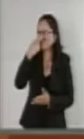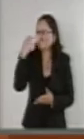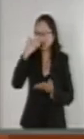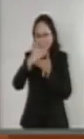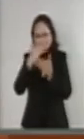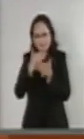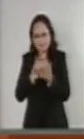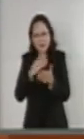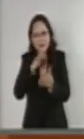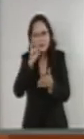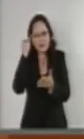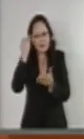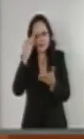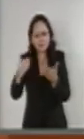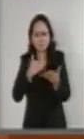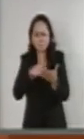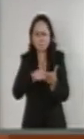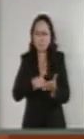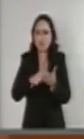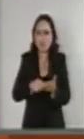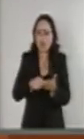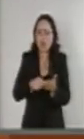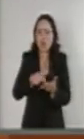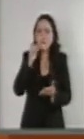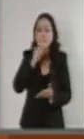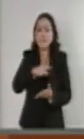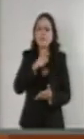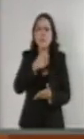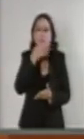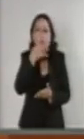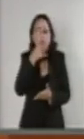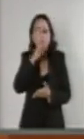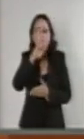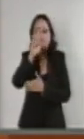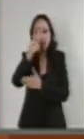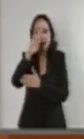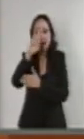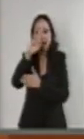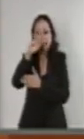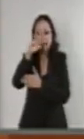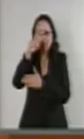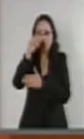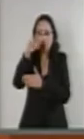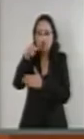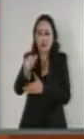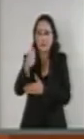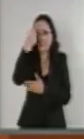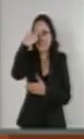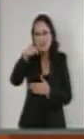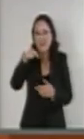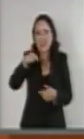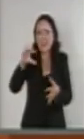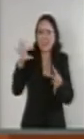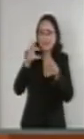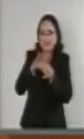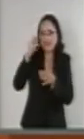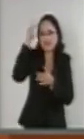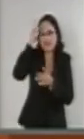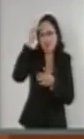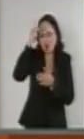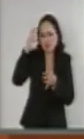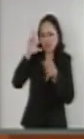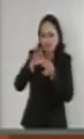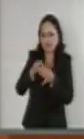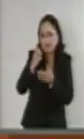El uso de la risperidona, efectivamente como antipsicótico, tiene